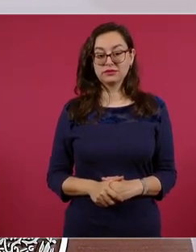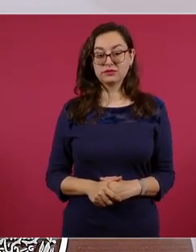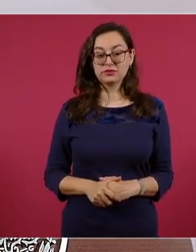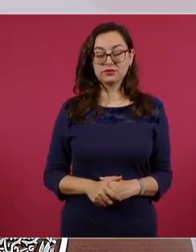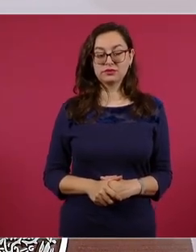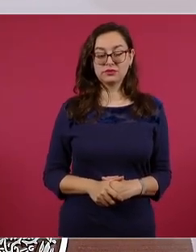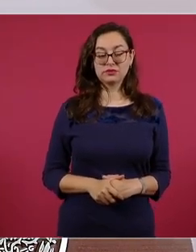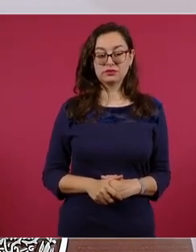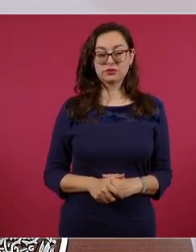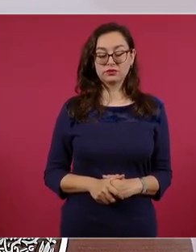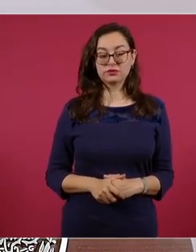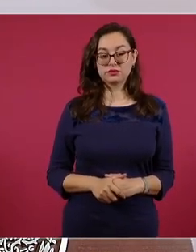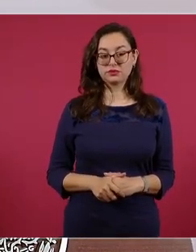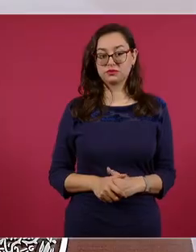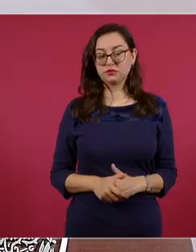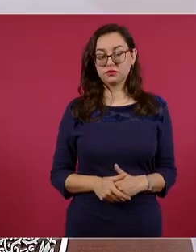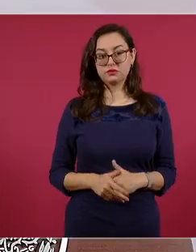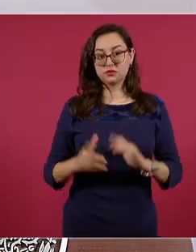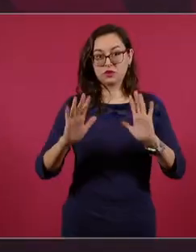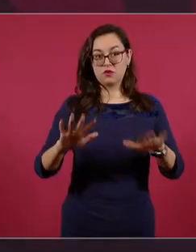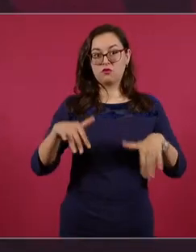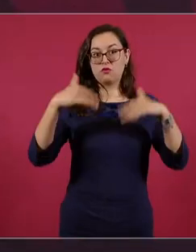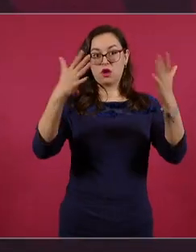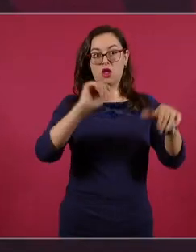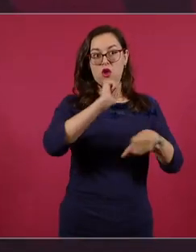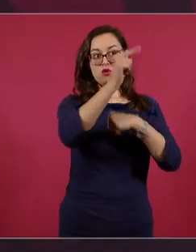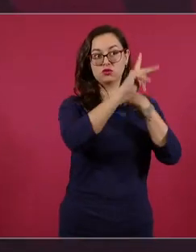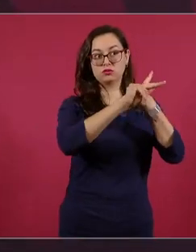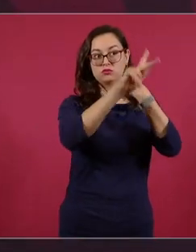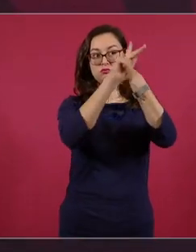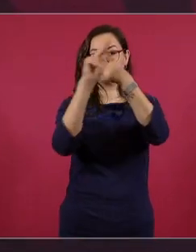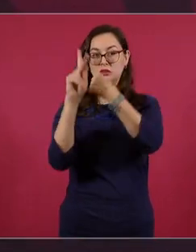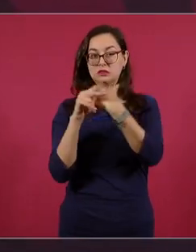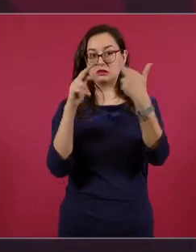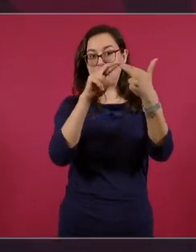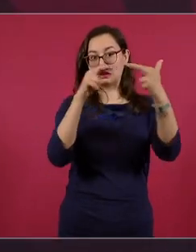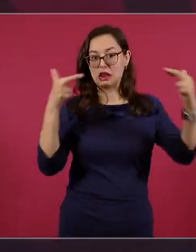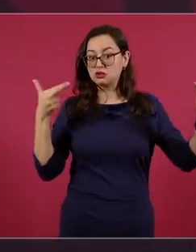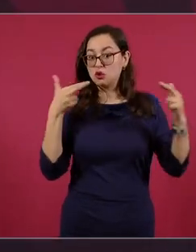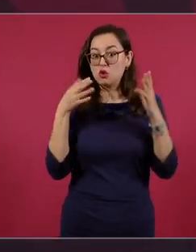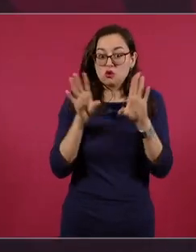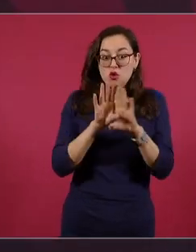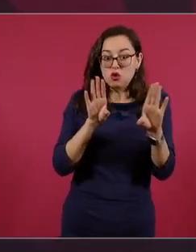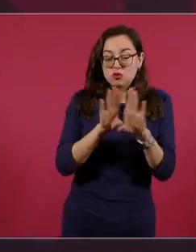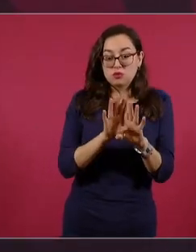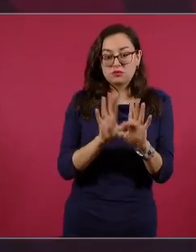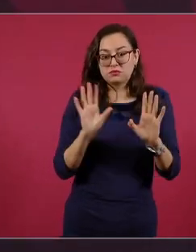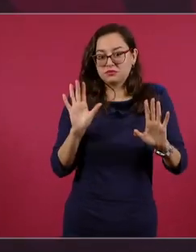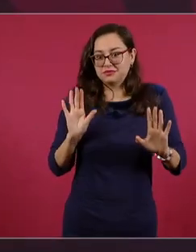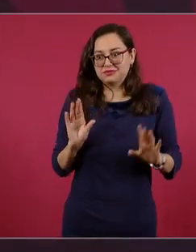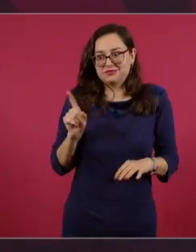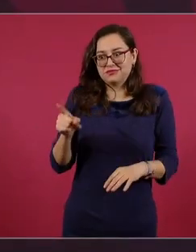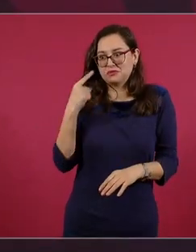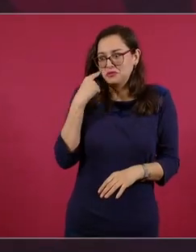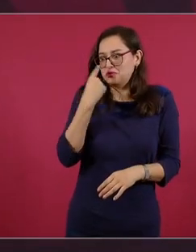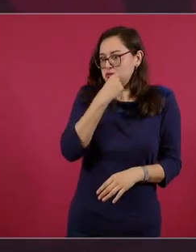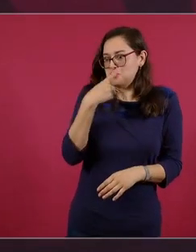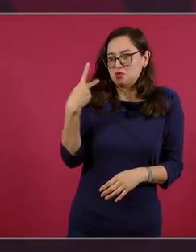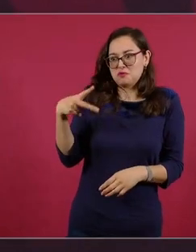establecer la política exterior como lo mandata la Constitución.